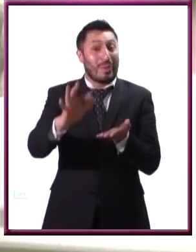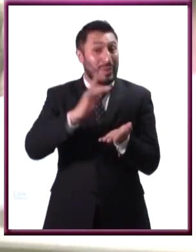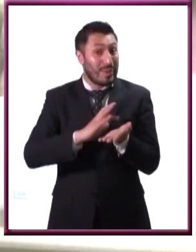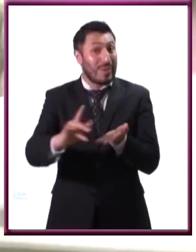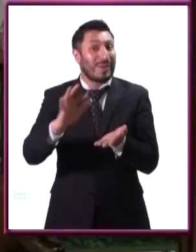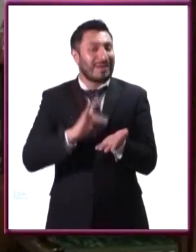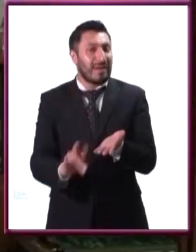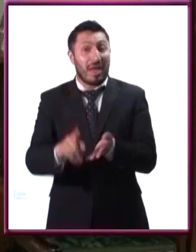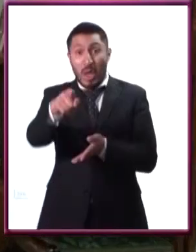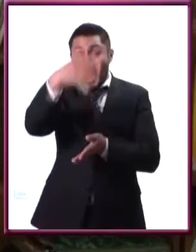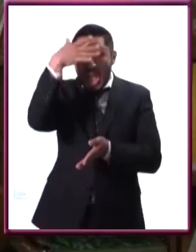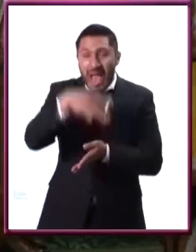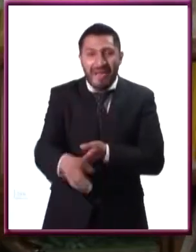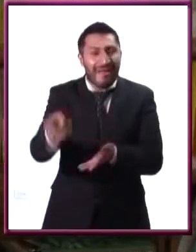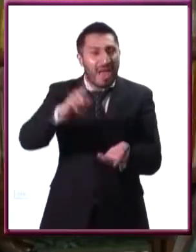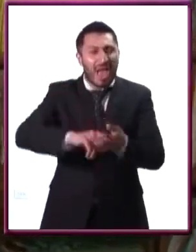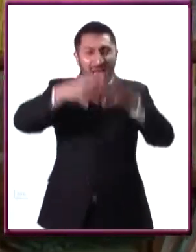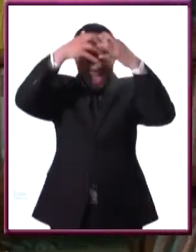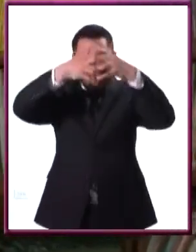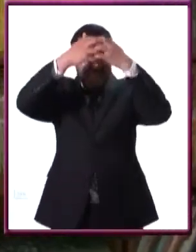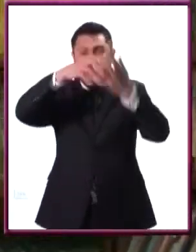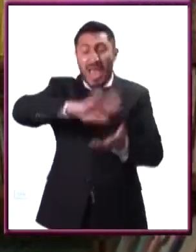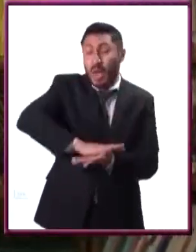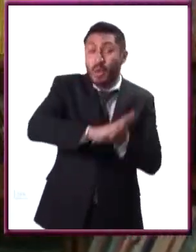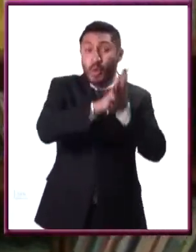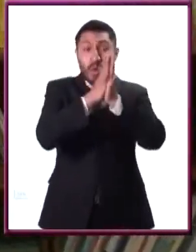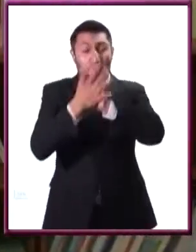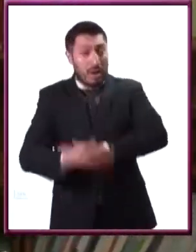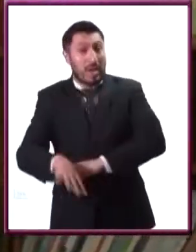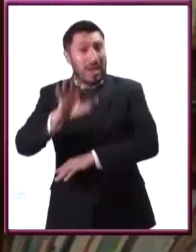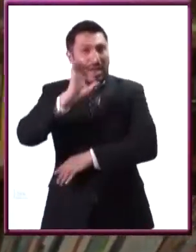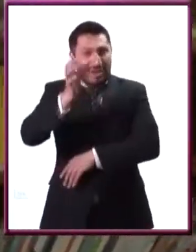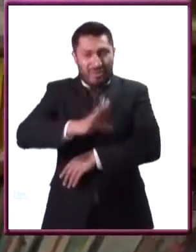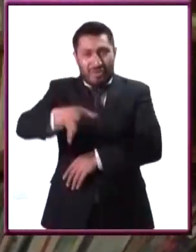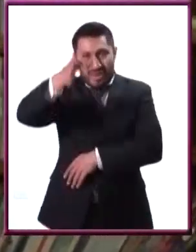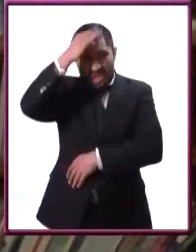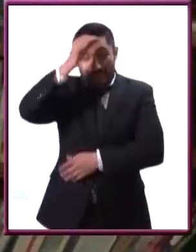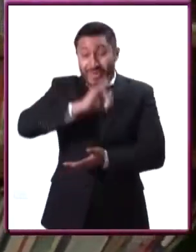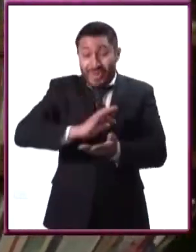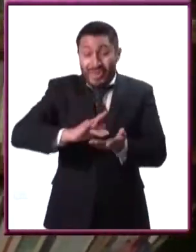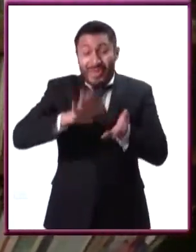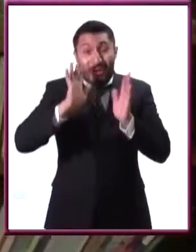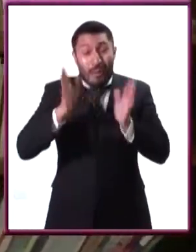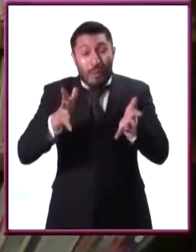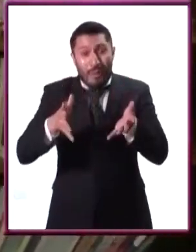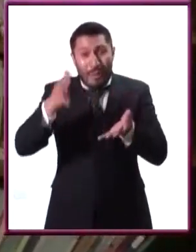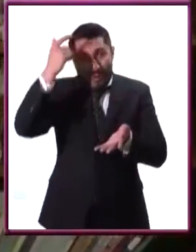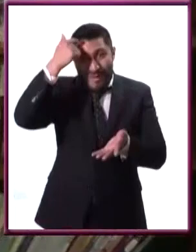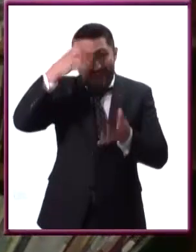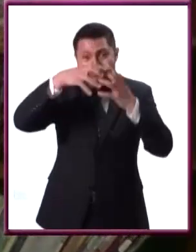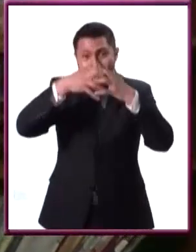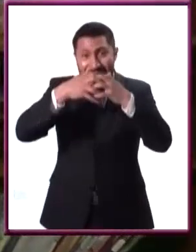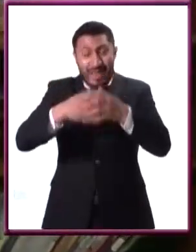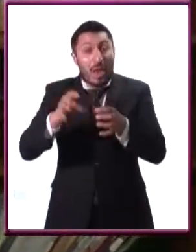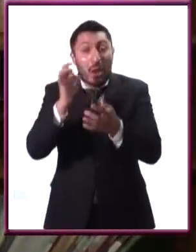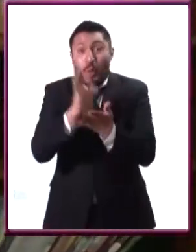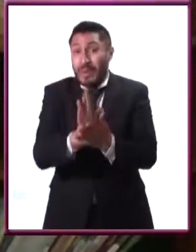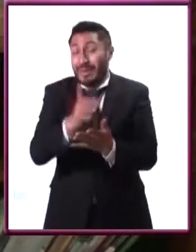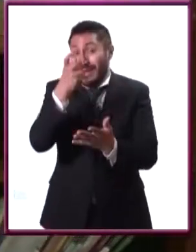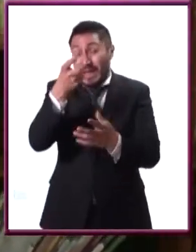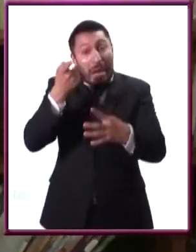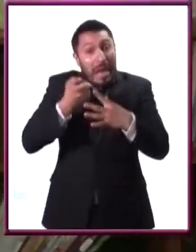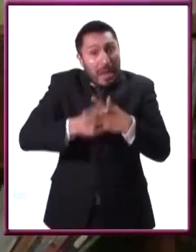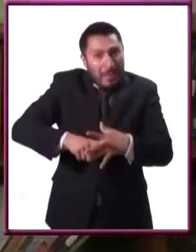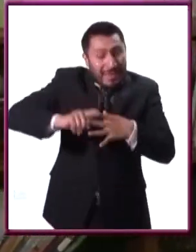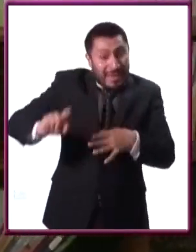lectura. ¿Sabías que nuestro cerebro se transforma una vez que aprendemos a leer? Y el cerebro es solo el